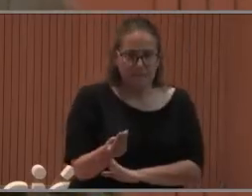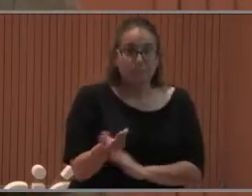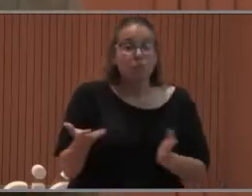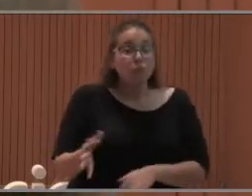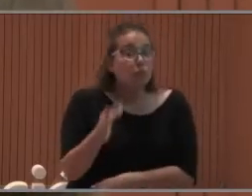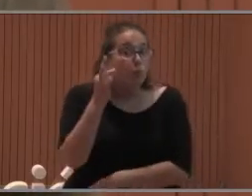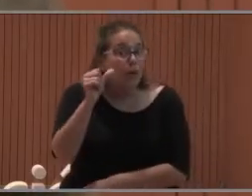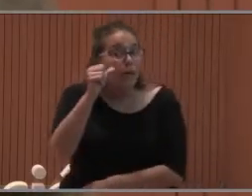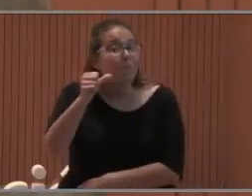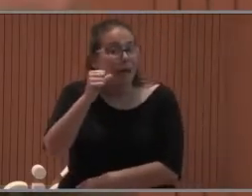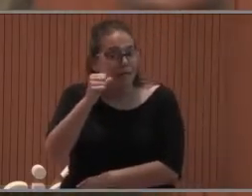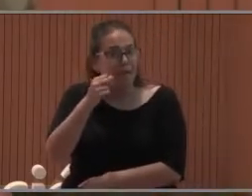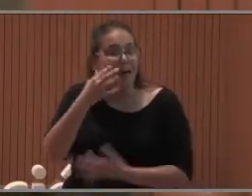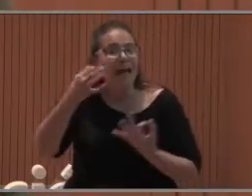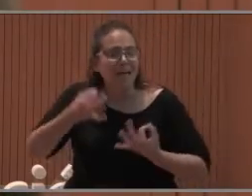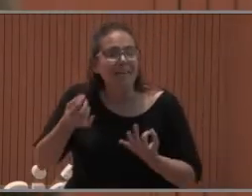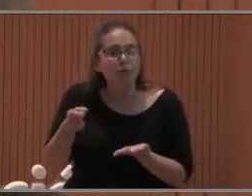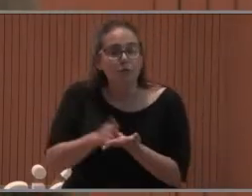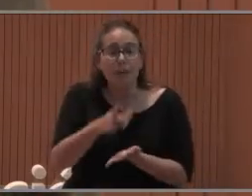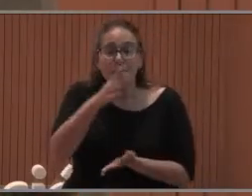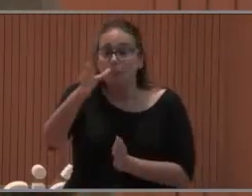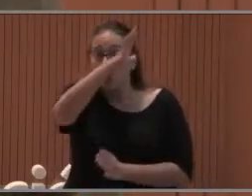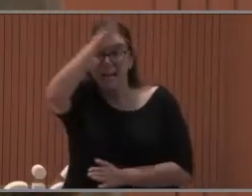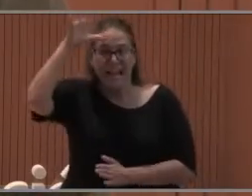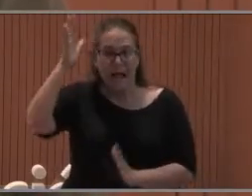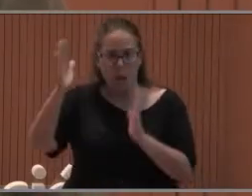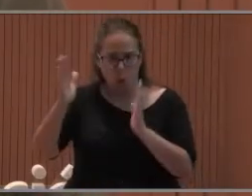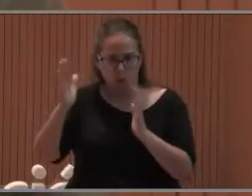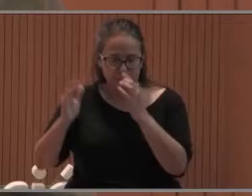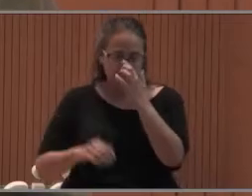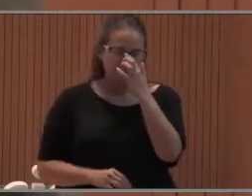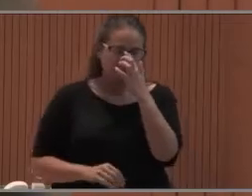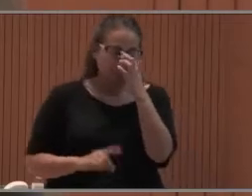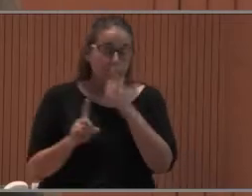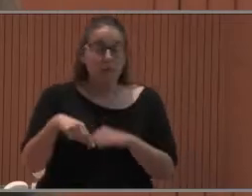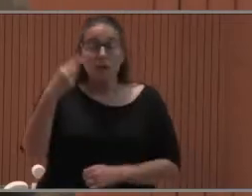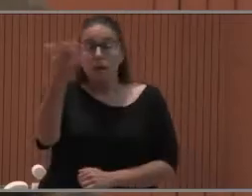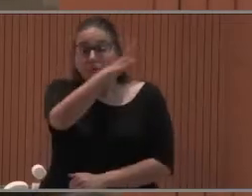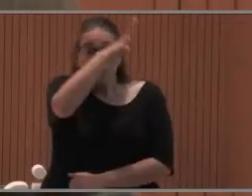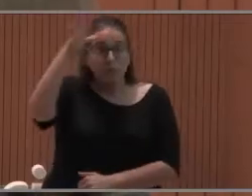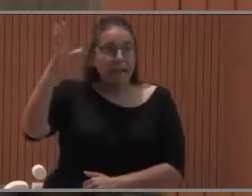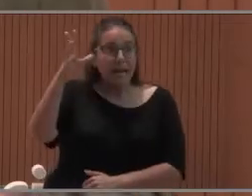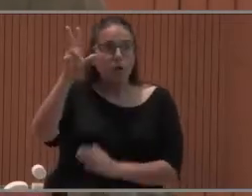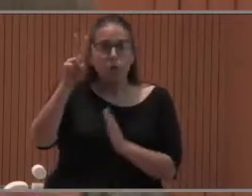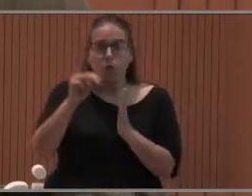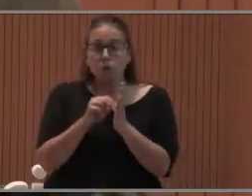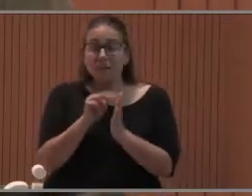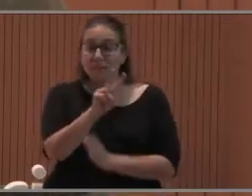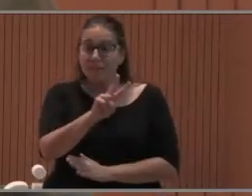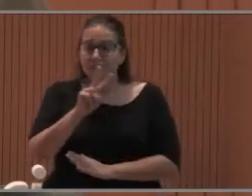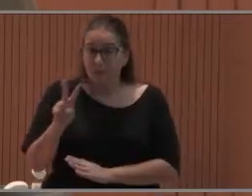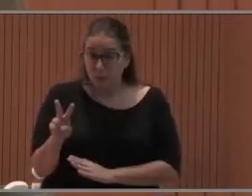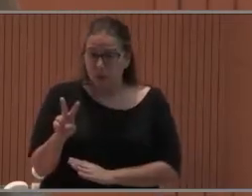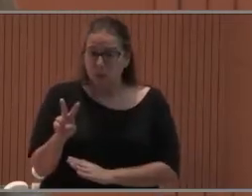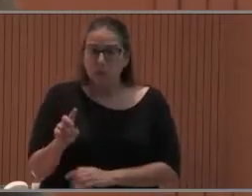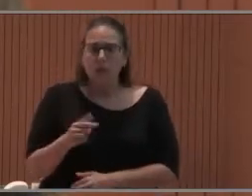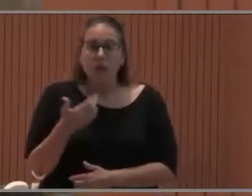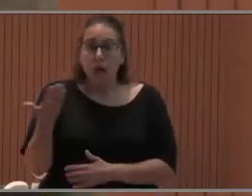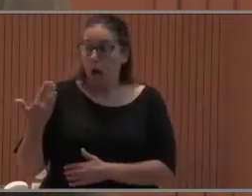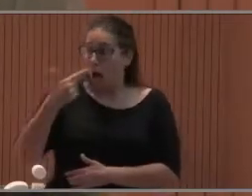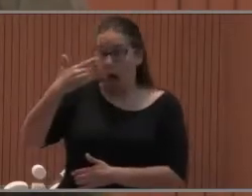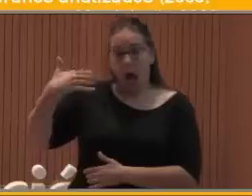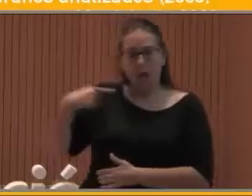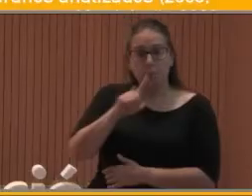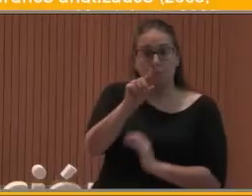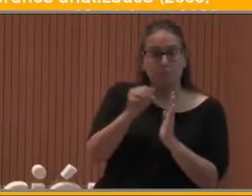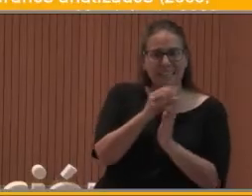olas de calor. Llega el verano de 2022, uno de los más cálidos que se recuerdan, y de esos 1.300 de media pasamos,